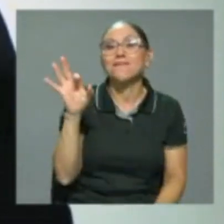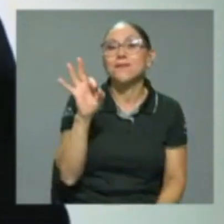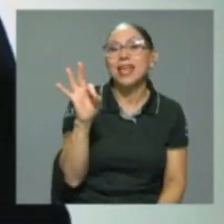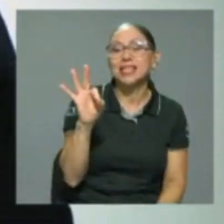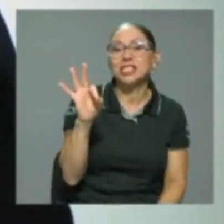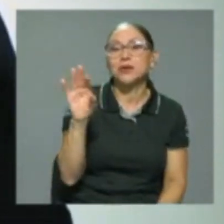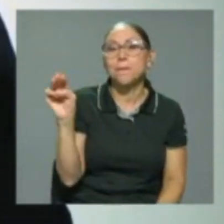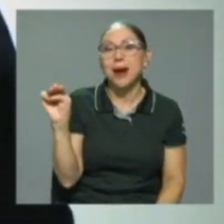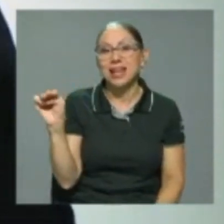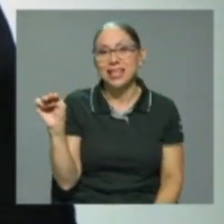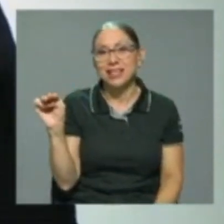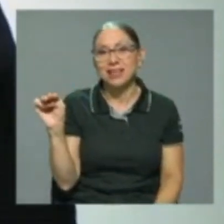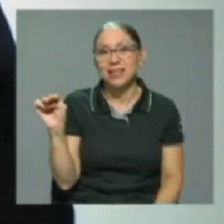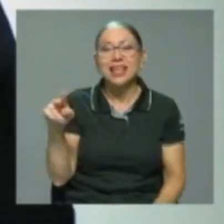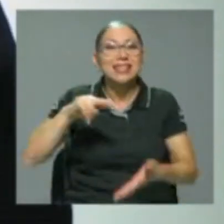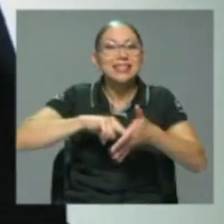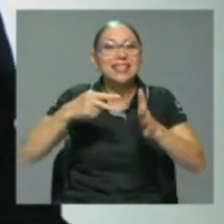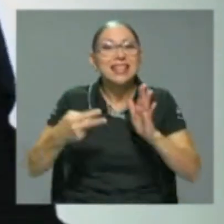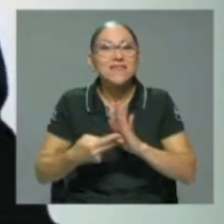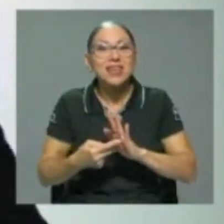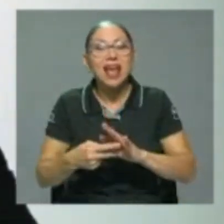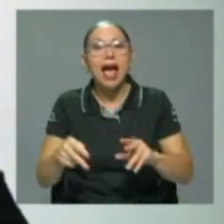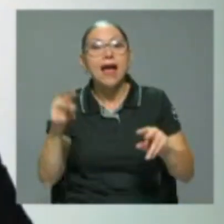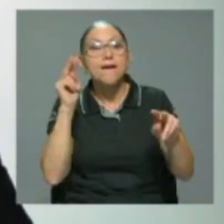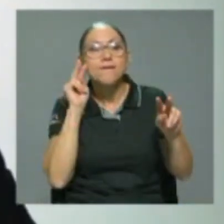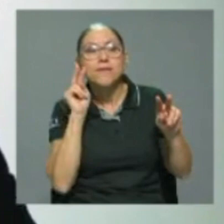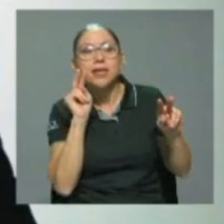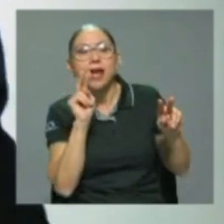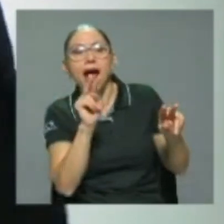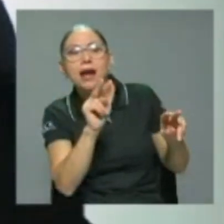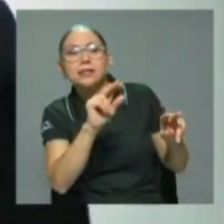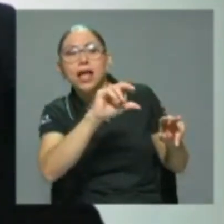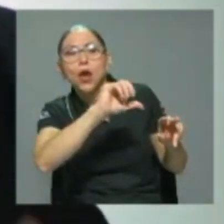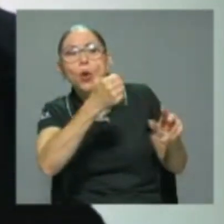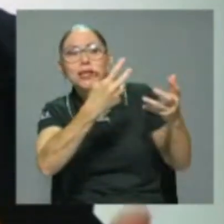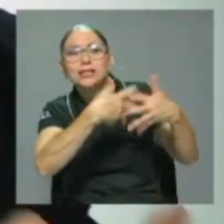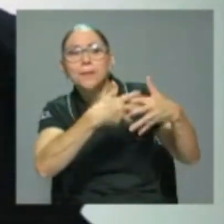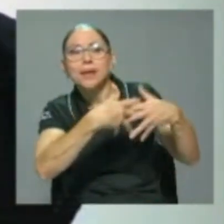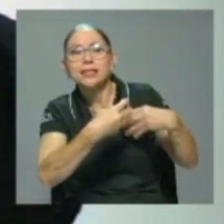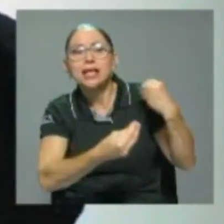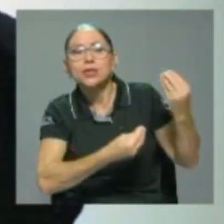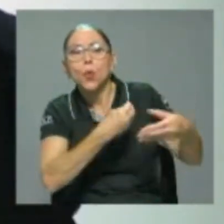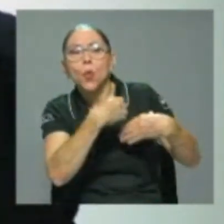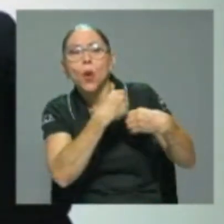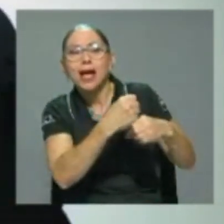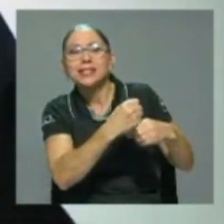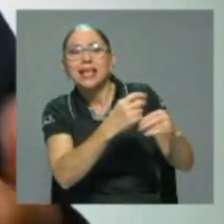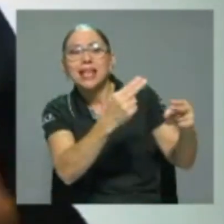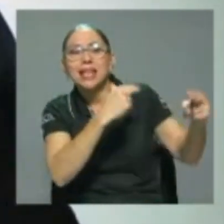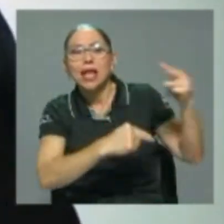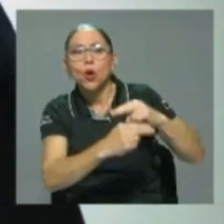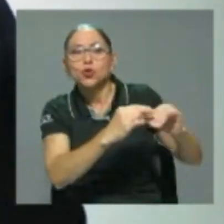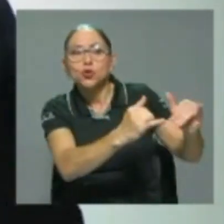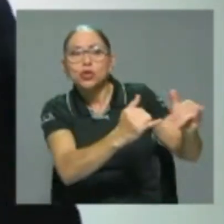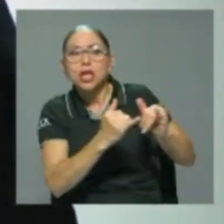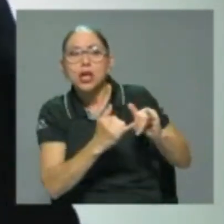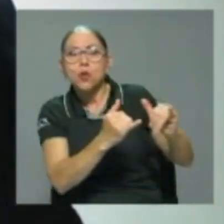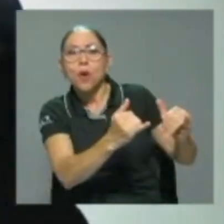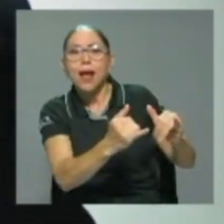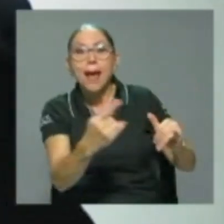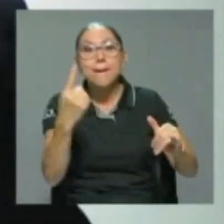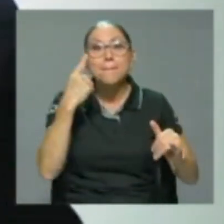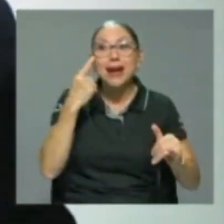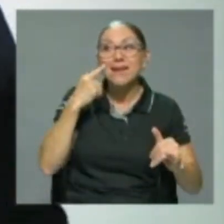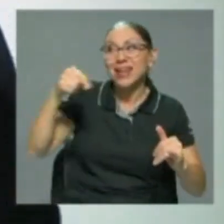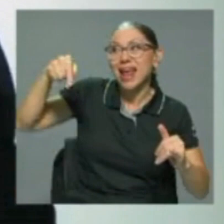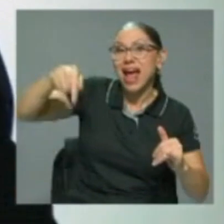en la forma en que hacen otros los mismos negocios para ver cómo es que debemos pedirle a los operadores locales